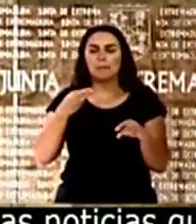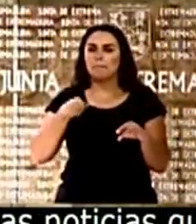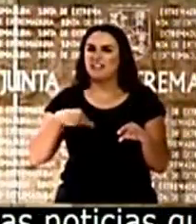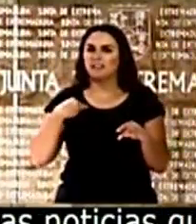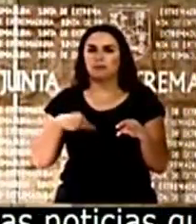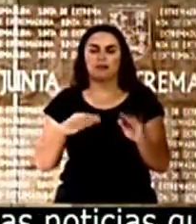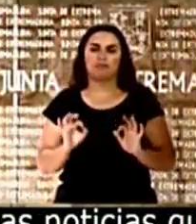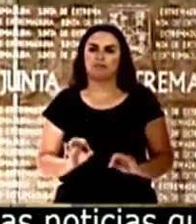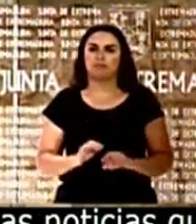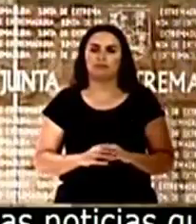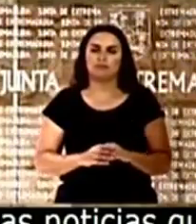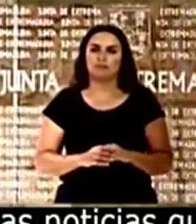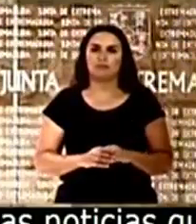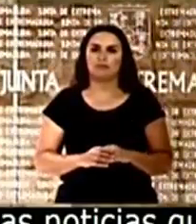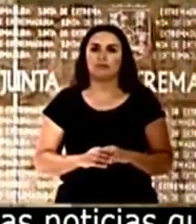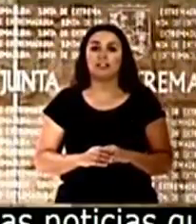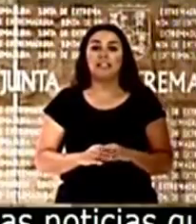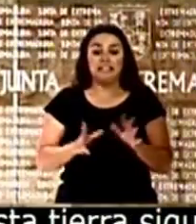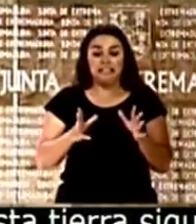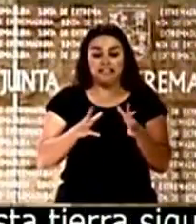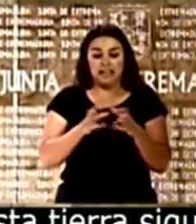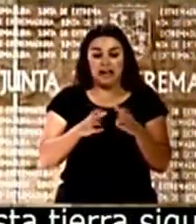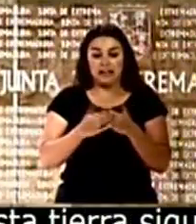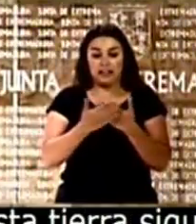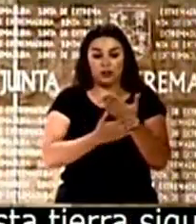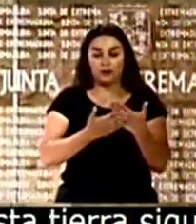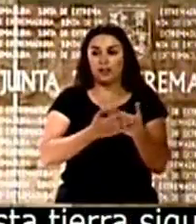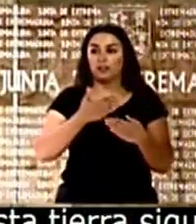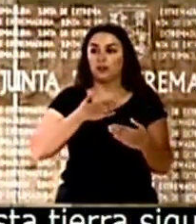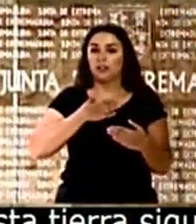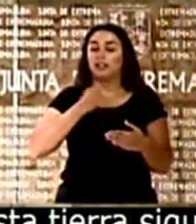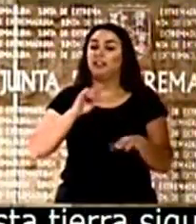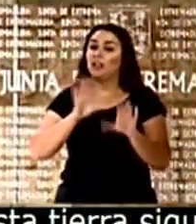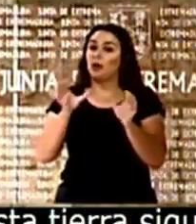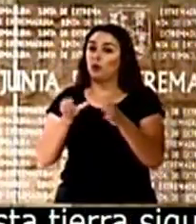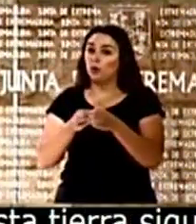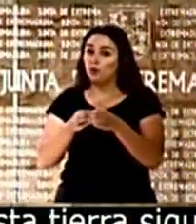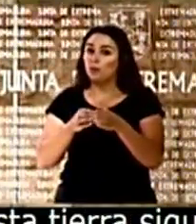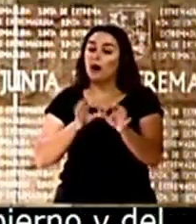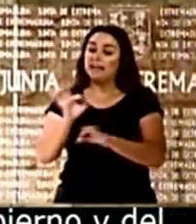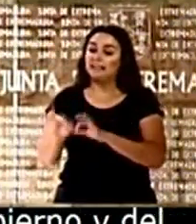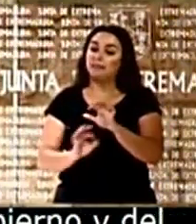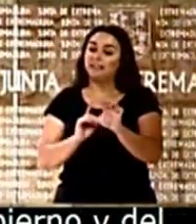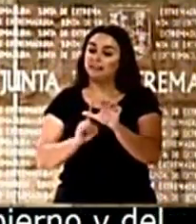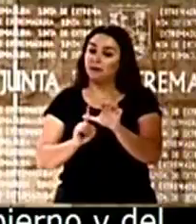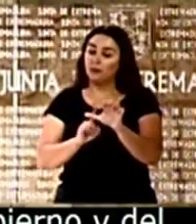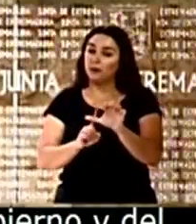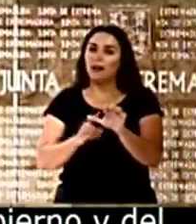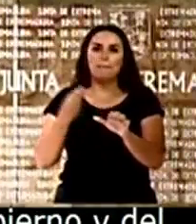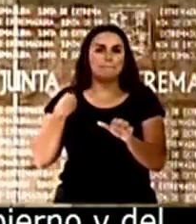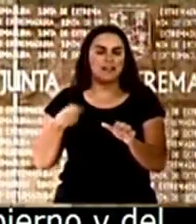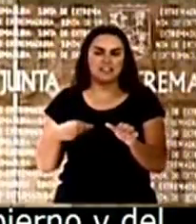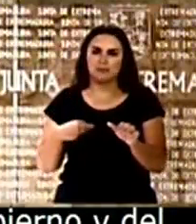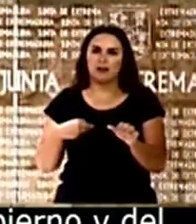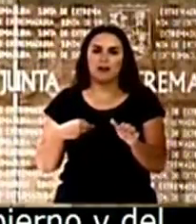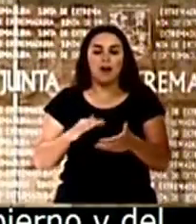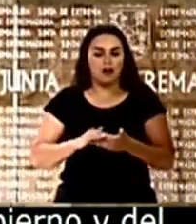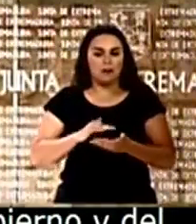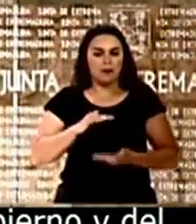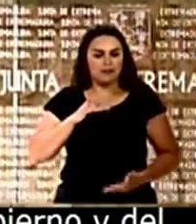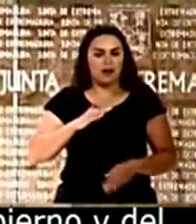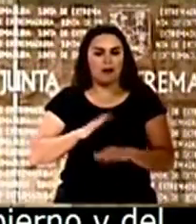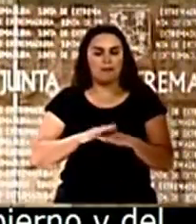mismas. Y la voluntad de este Gobierno y del grupo que lo sustenta en la Asamblea de Extremadura, la misma, ser capaces de dotarnos